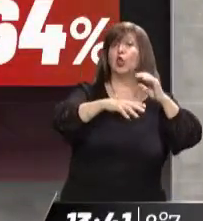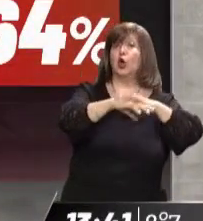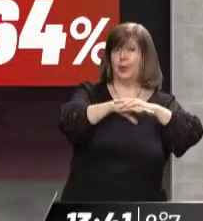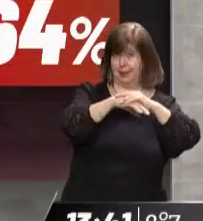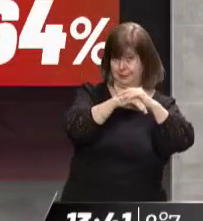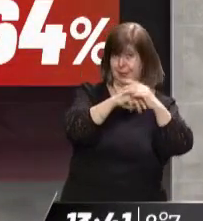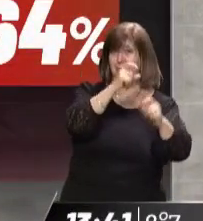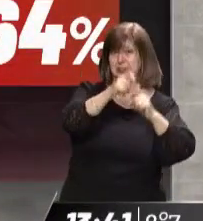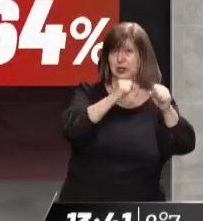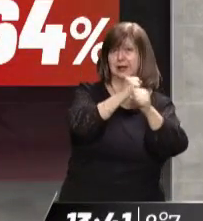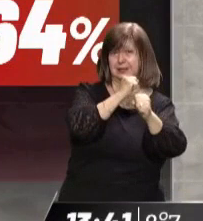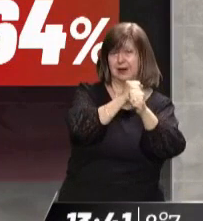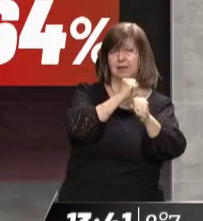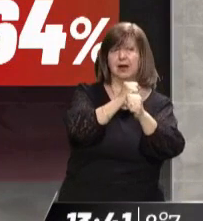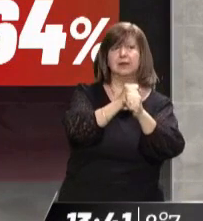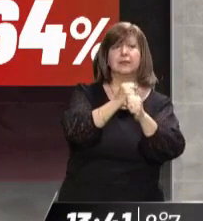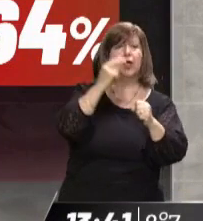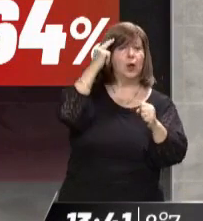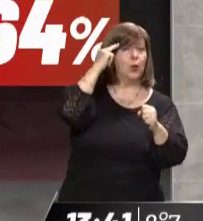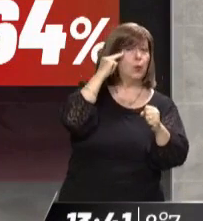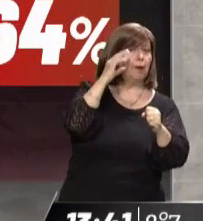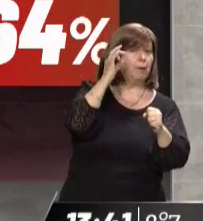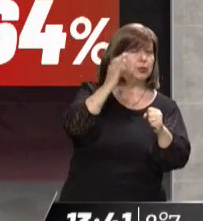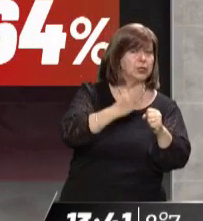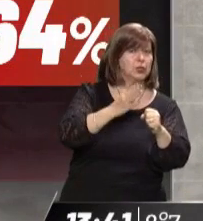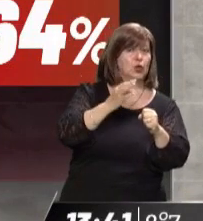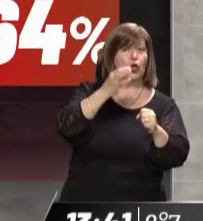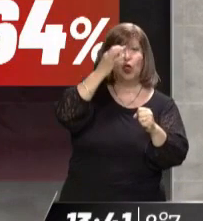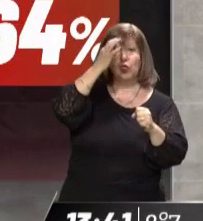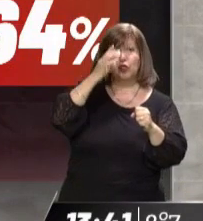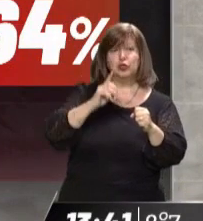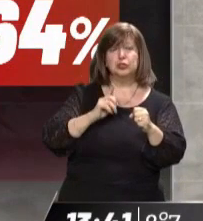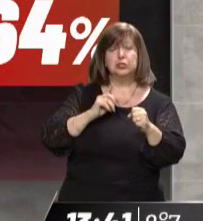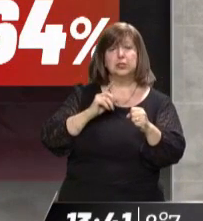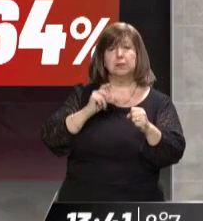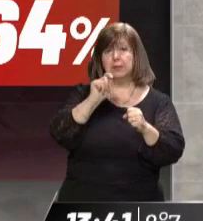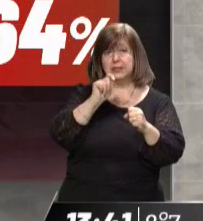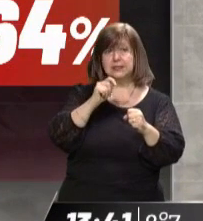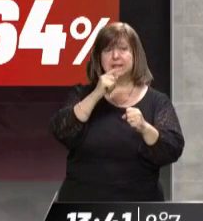obra fue del 9% y en los últimos 12 meses del